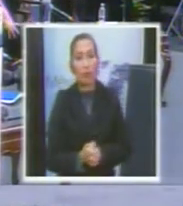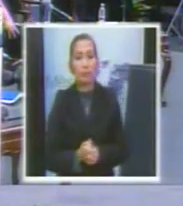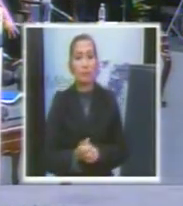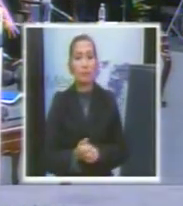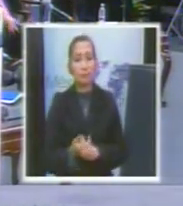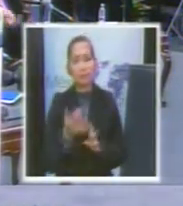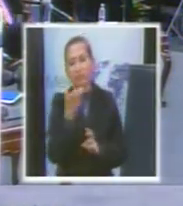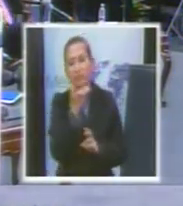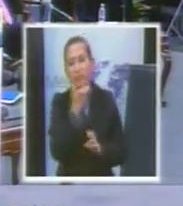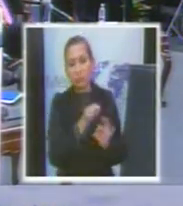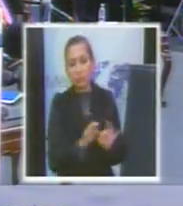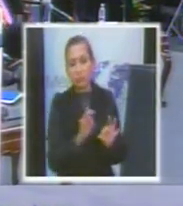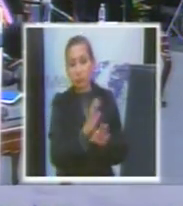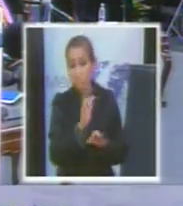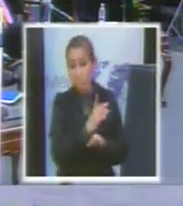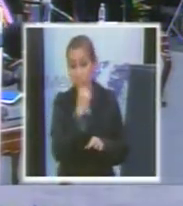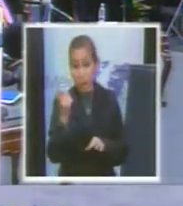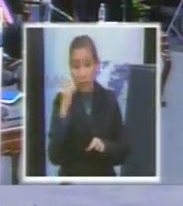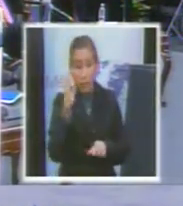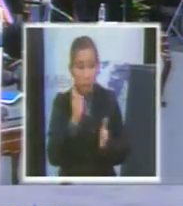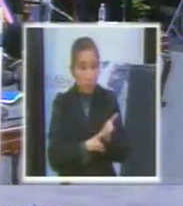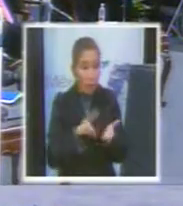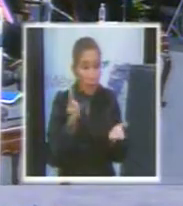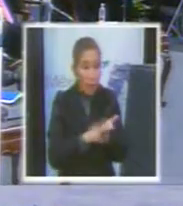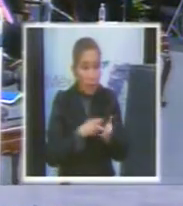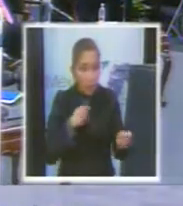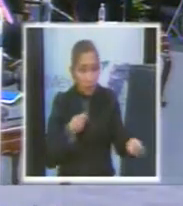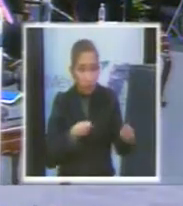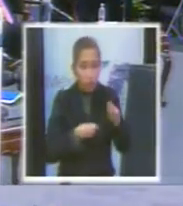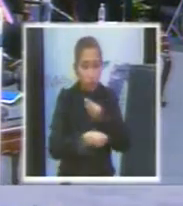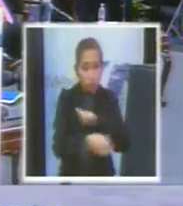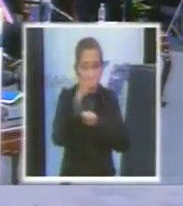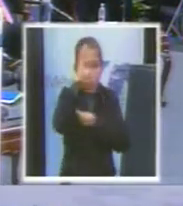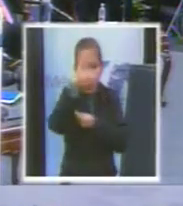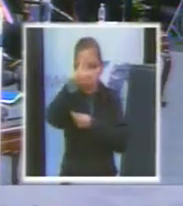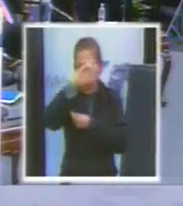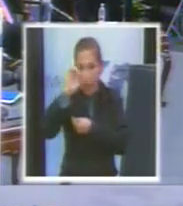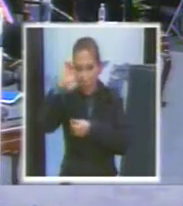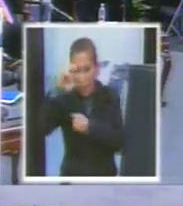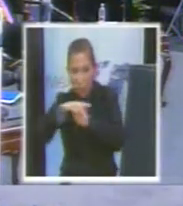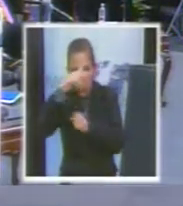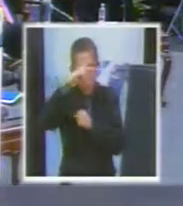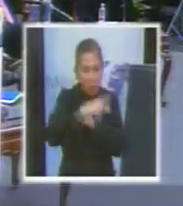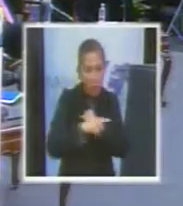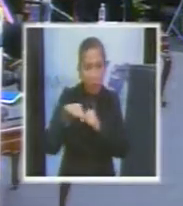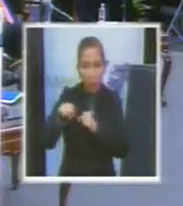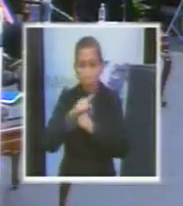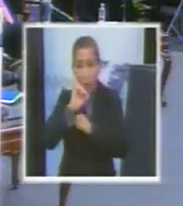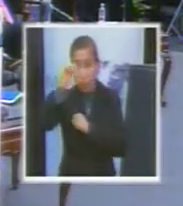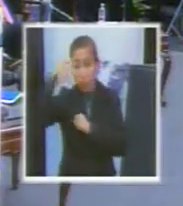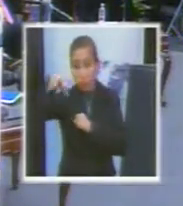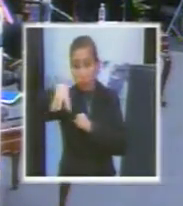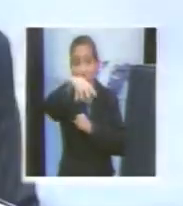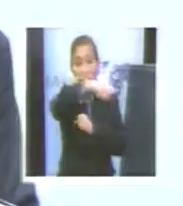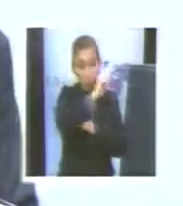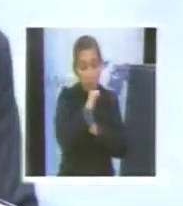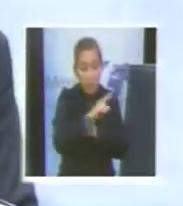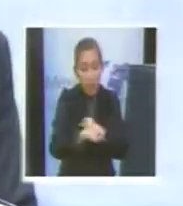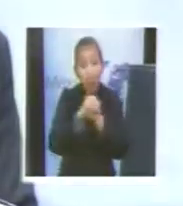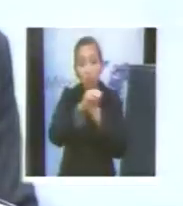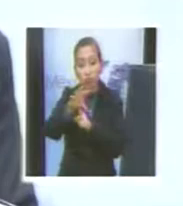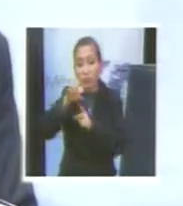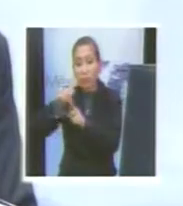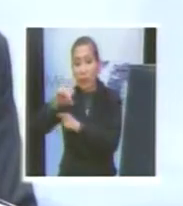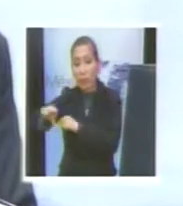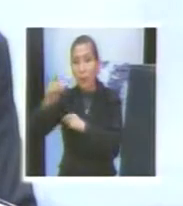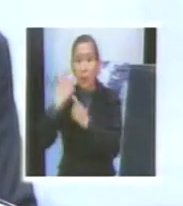Y esto es importante porque lo fructífero del intercambio cultural con Europa se manifestó en muchos otros ámbitos, en la promoción